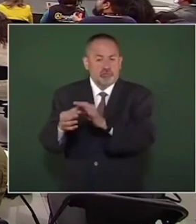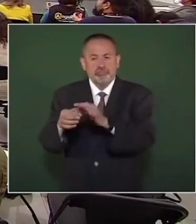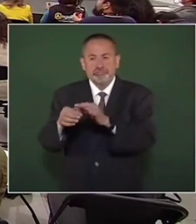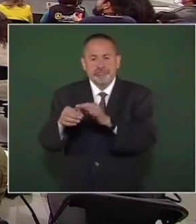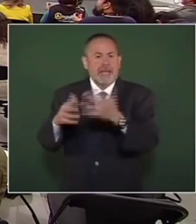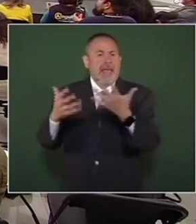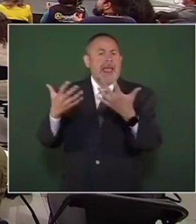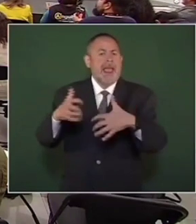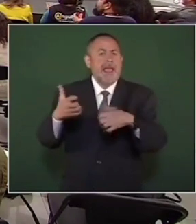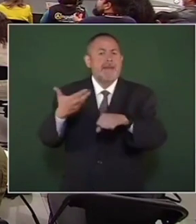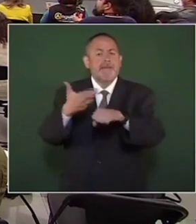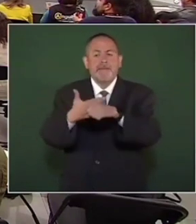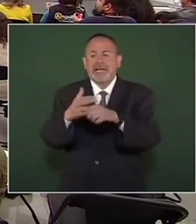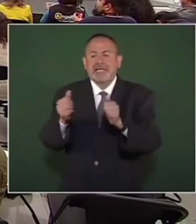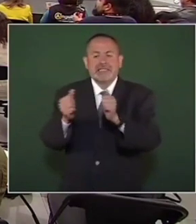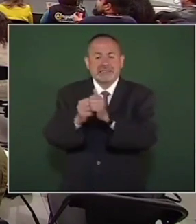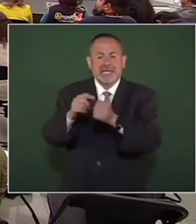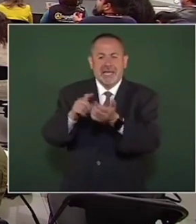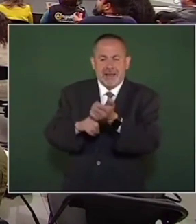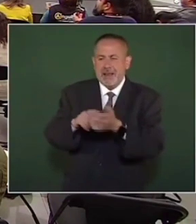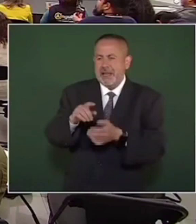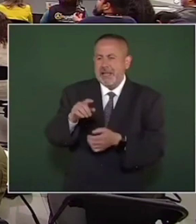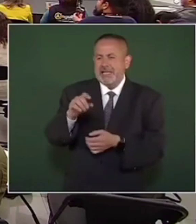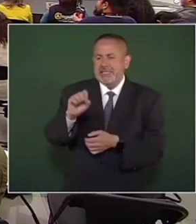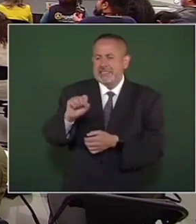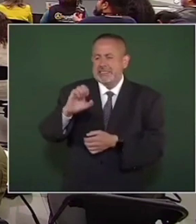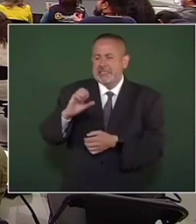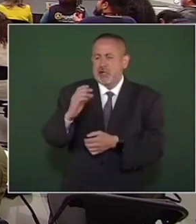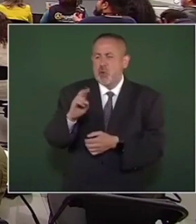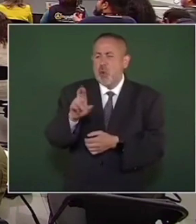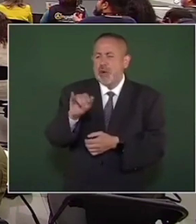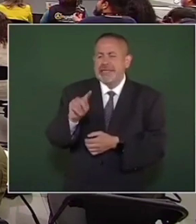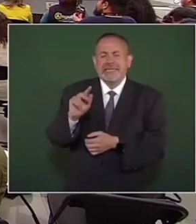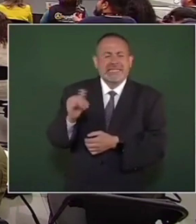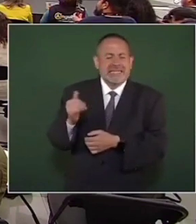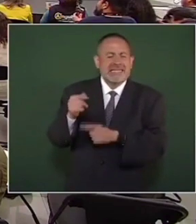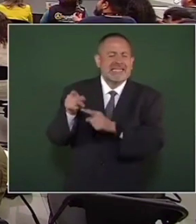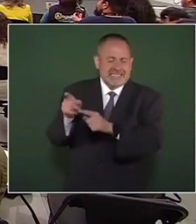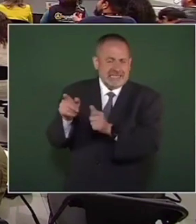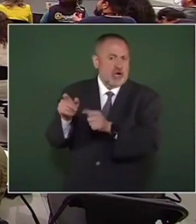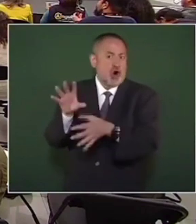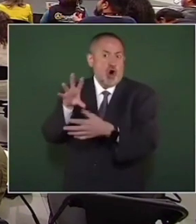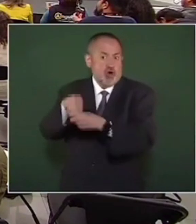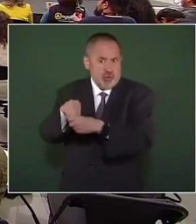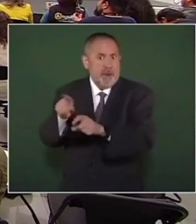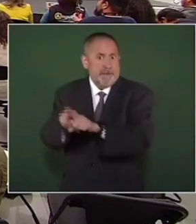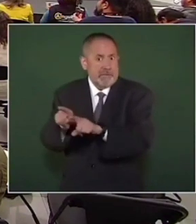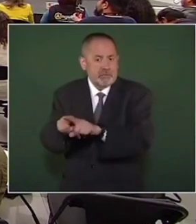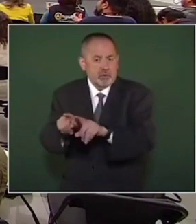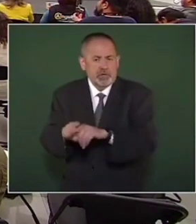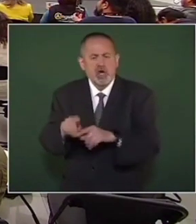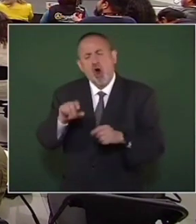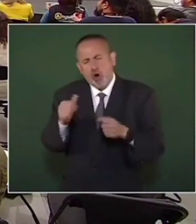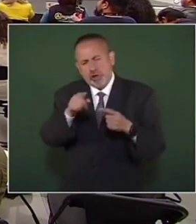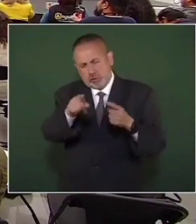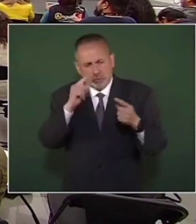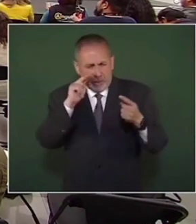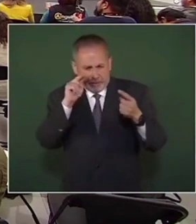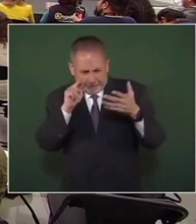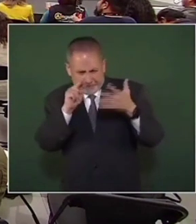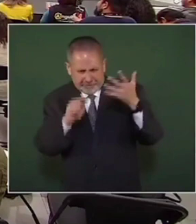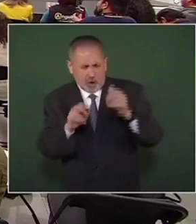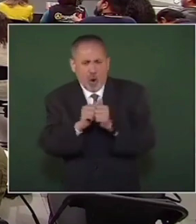actividades de la empresa de CLAC Security este y algunas otras que ustedes van a poder ver